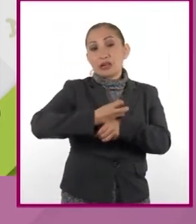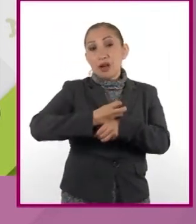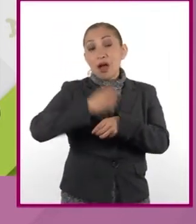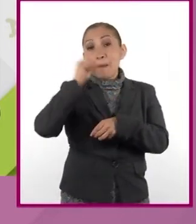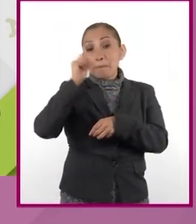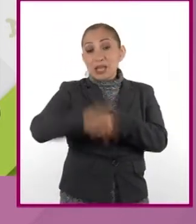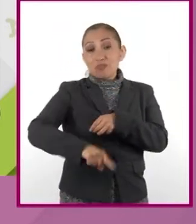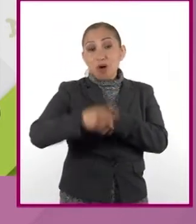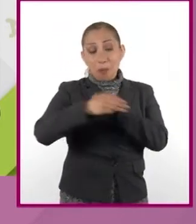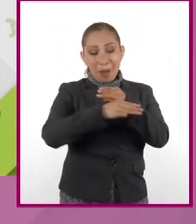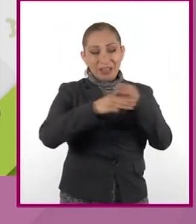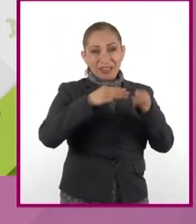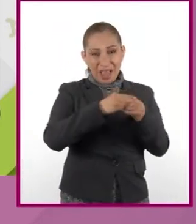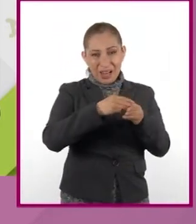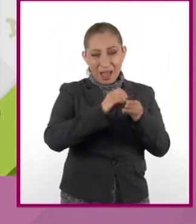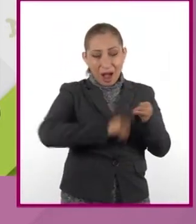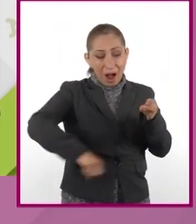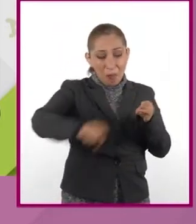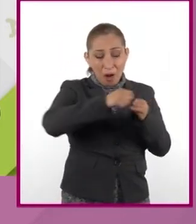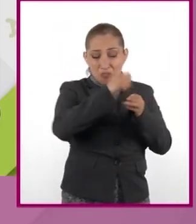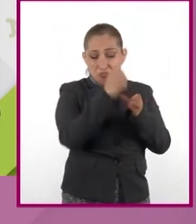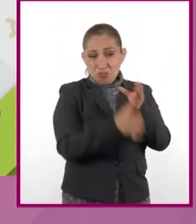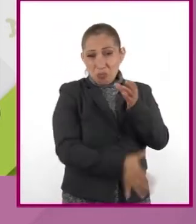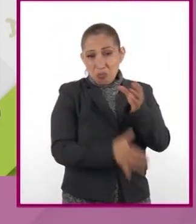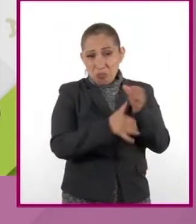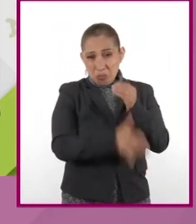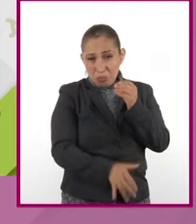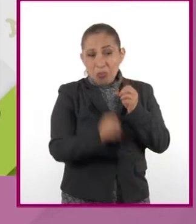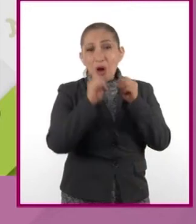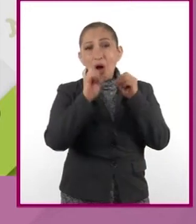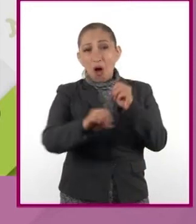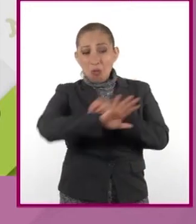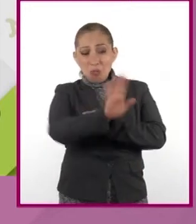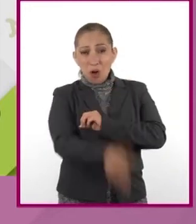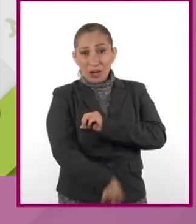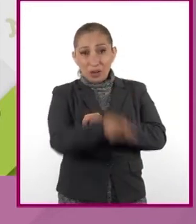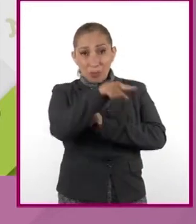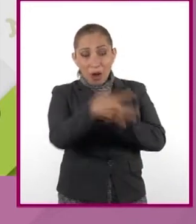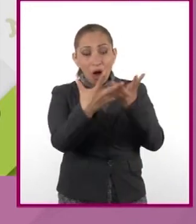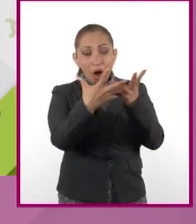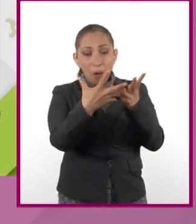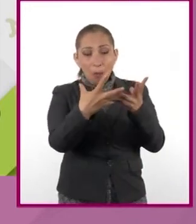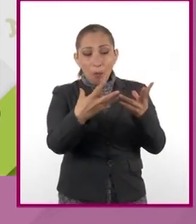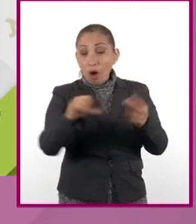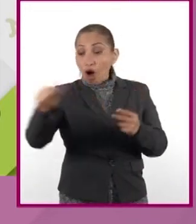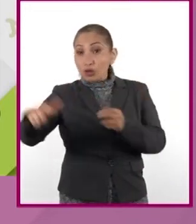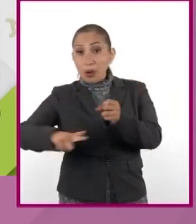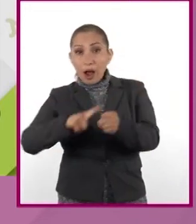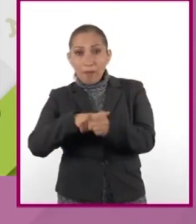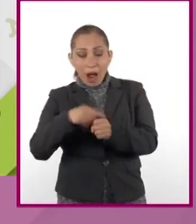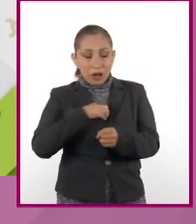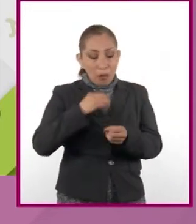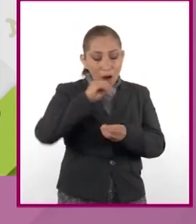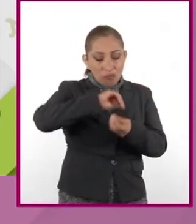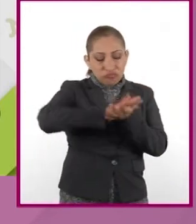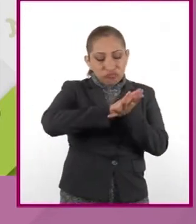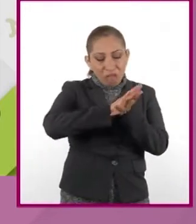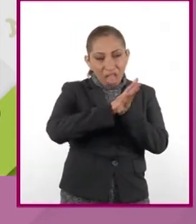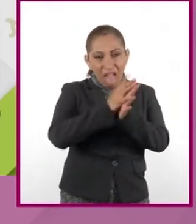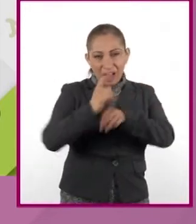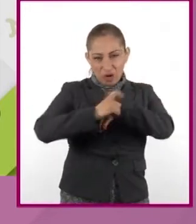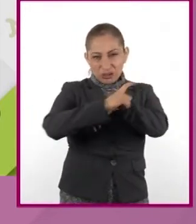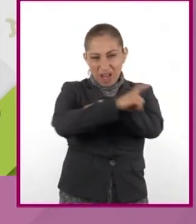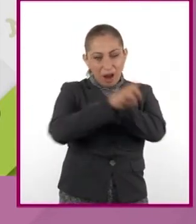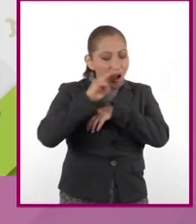los ecosistemas retorna al suelo, en donde otros seres vivos muy variados trabajan para convertirlos en los